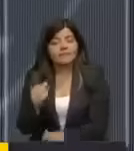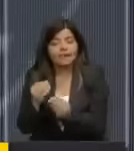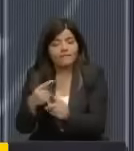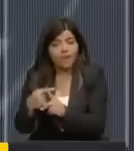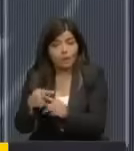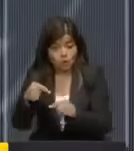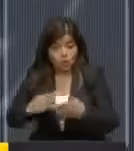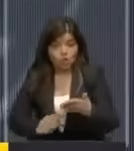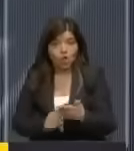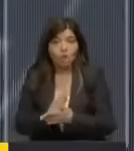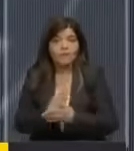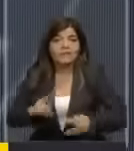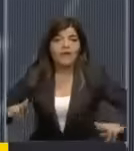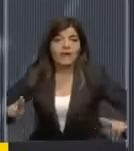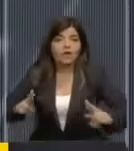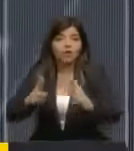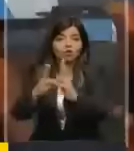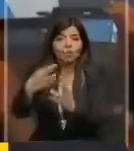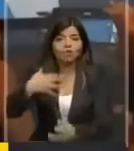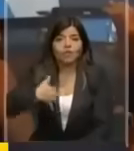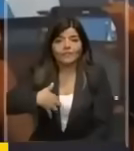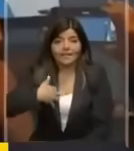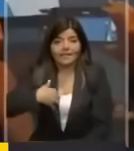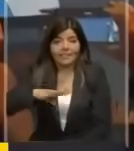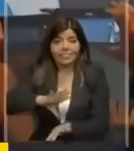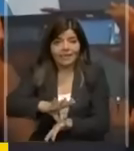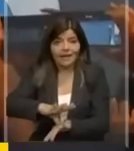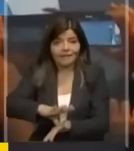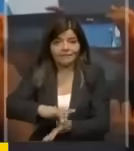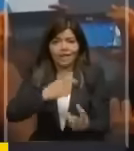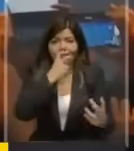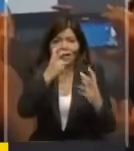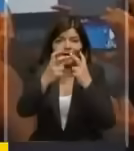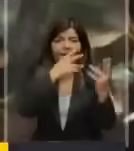comienza la reconstrucción de Argentina.